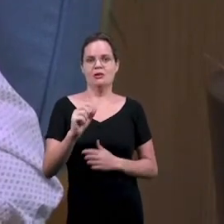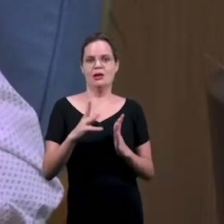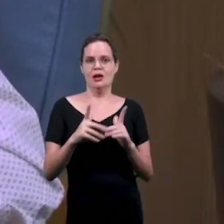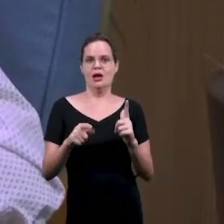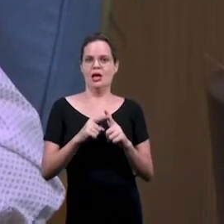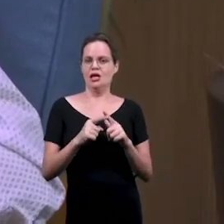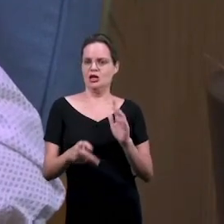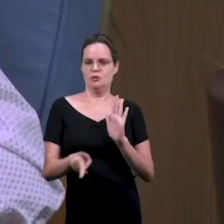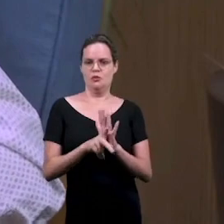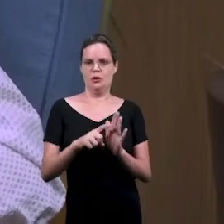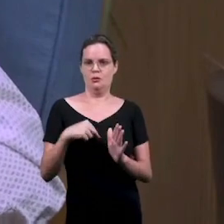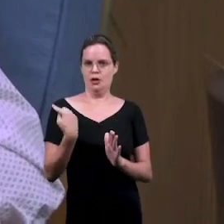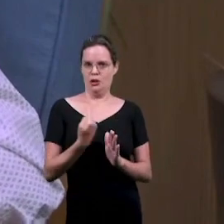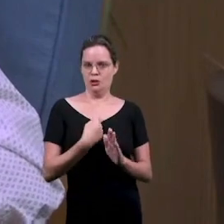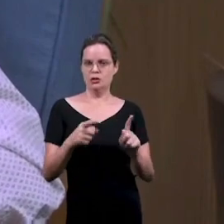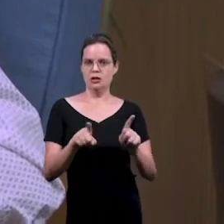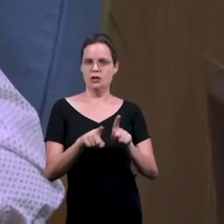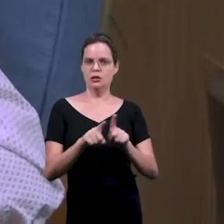hoy nosotros tenemos allí